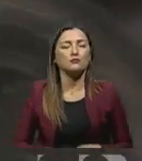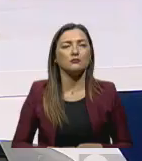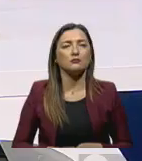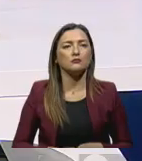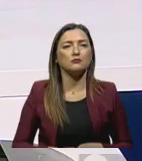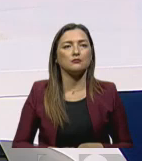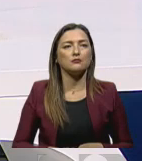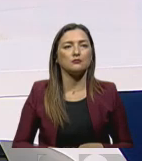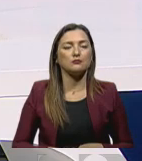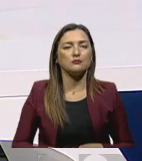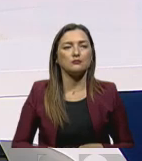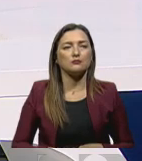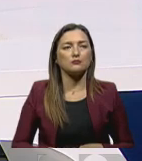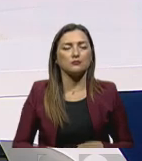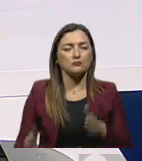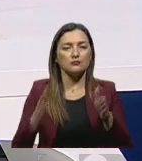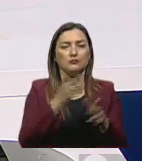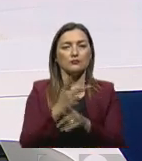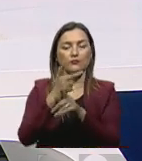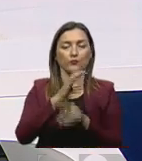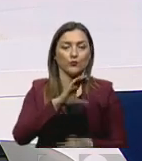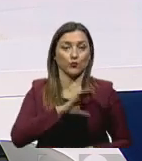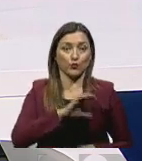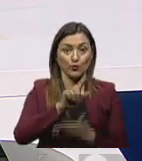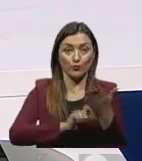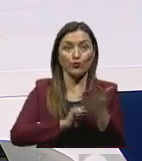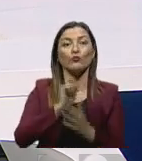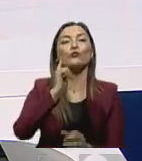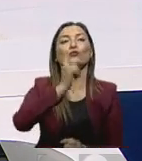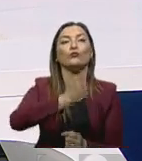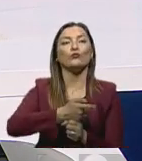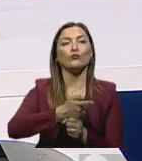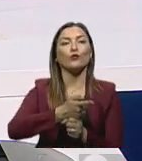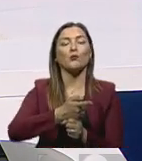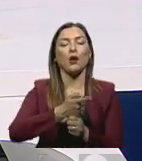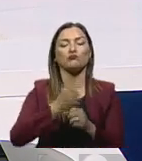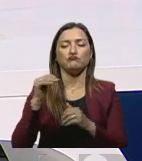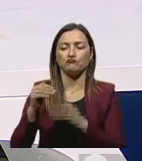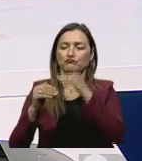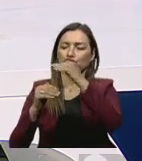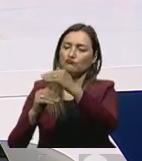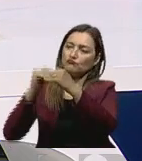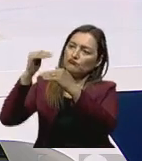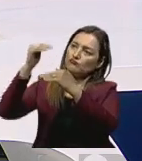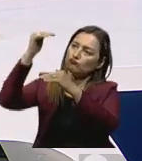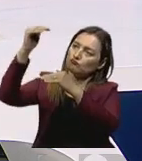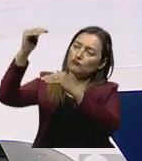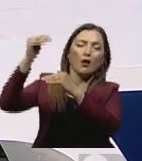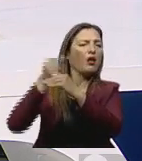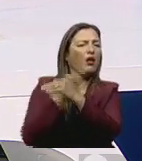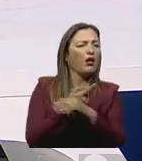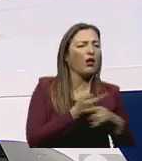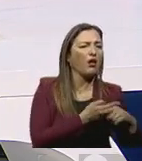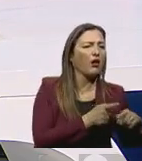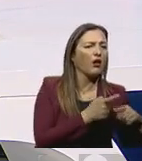horas el consejo Metropolitano aprobó una ordenanza para categorizar e identificar los distintos